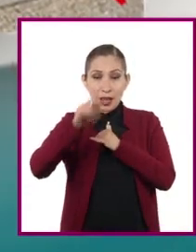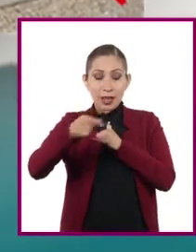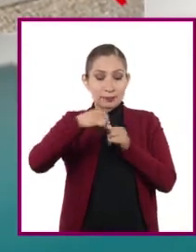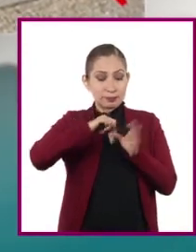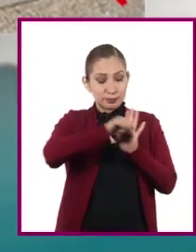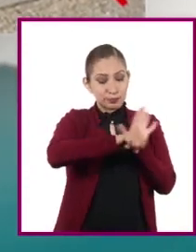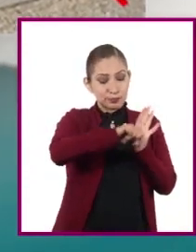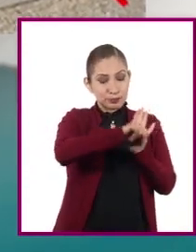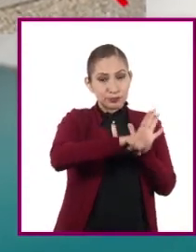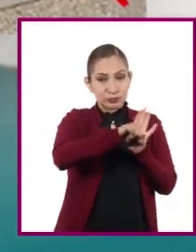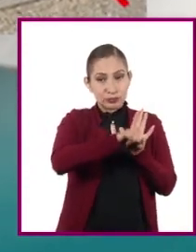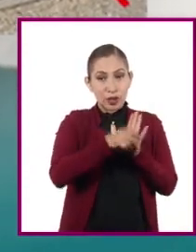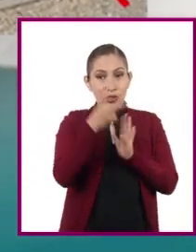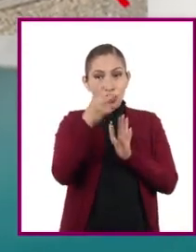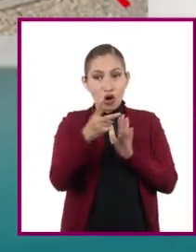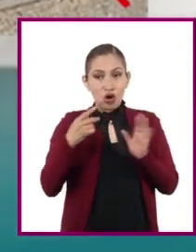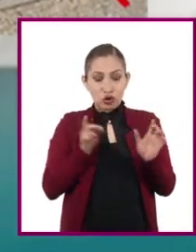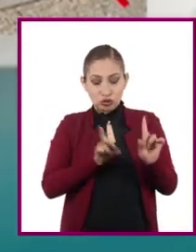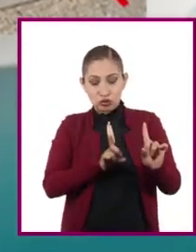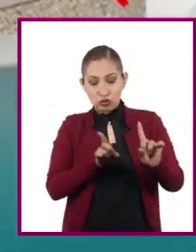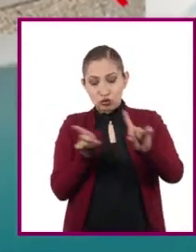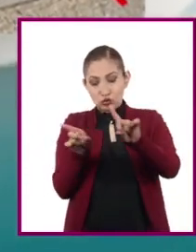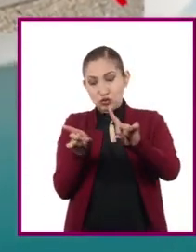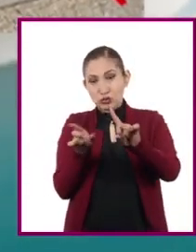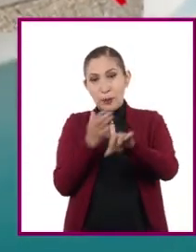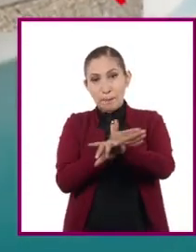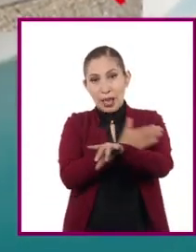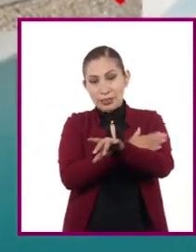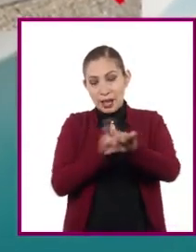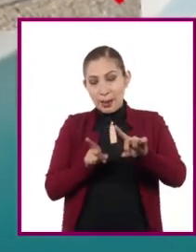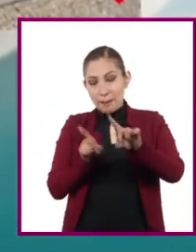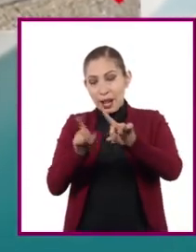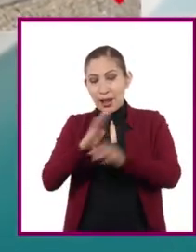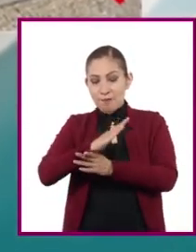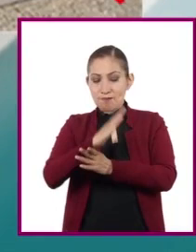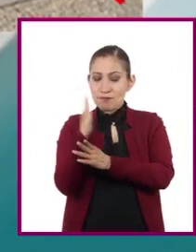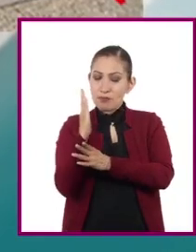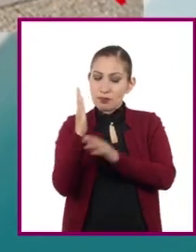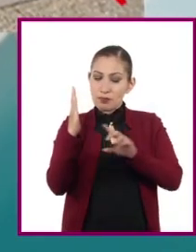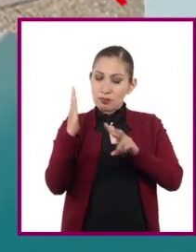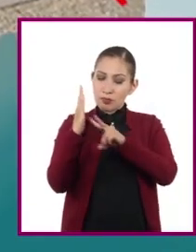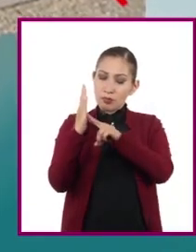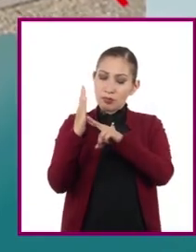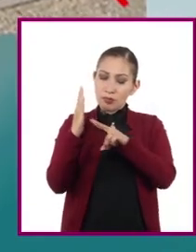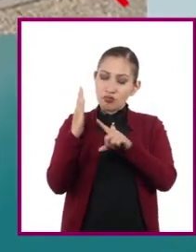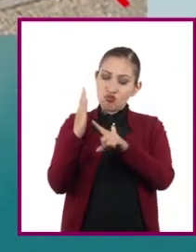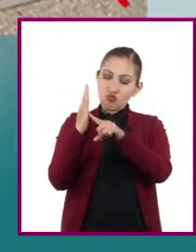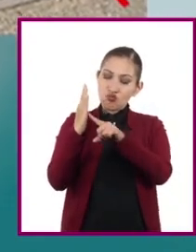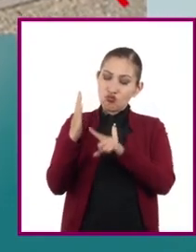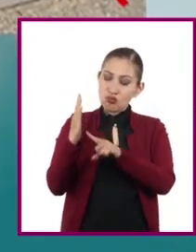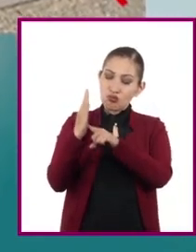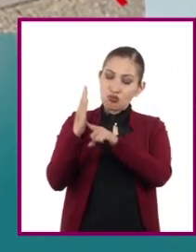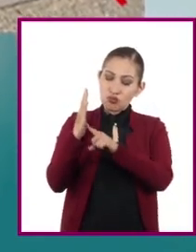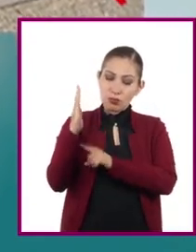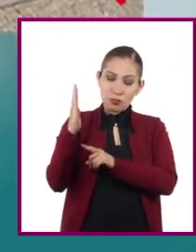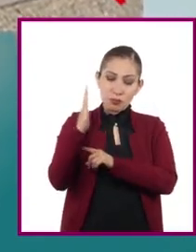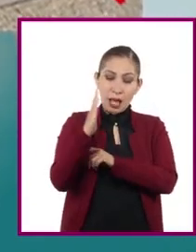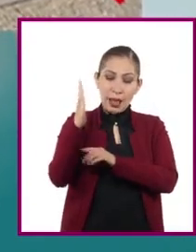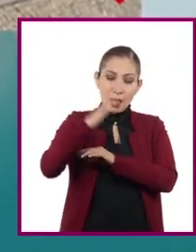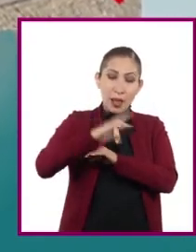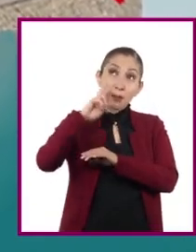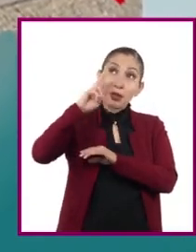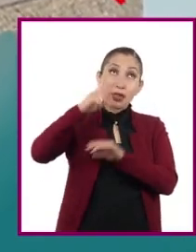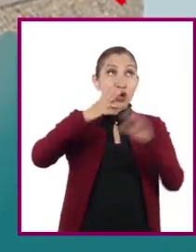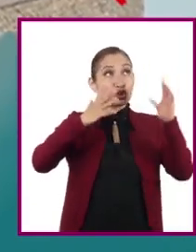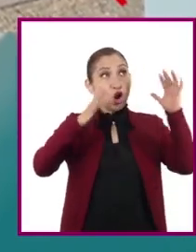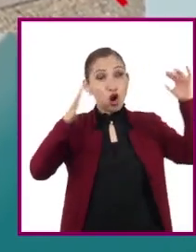con pegamento los 2 palitos de madera para que se mantenga fija la tapa del horno, con el fin de que